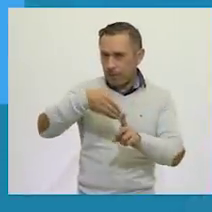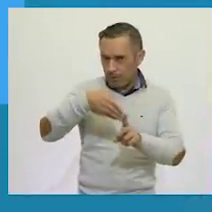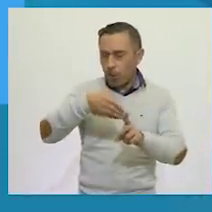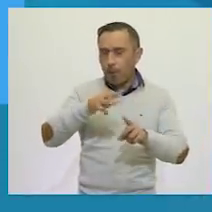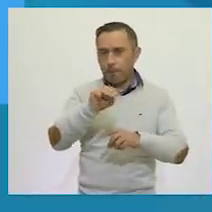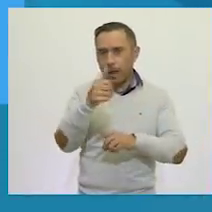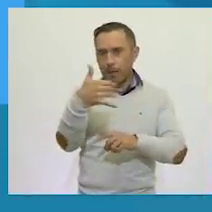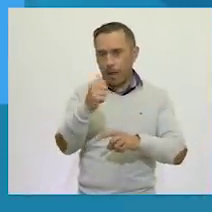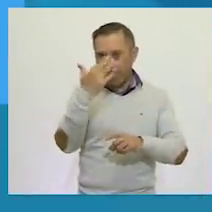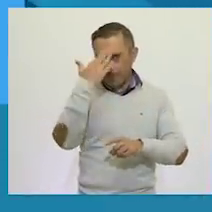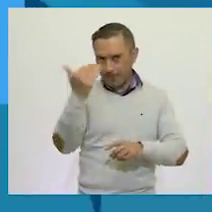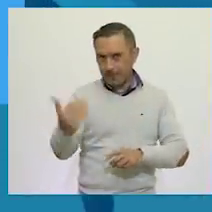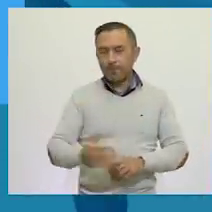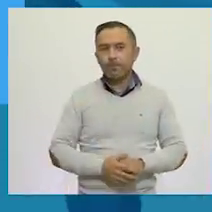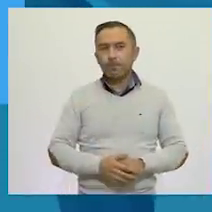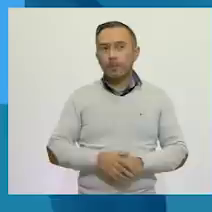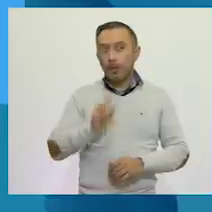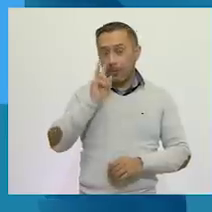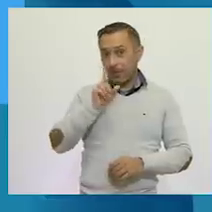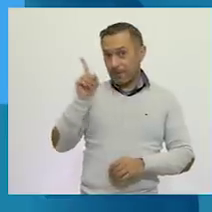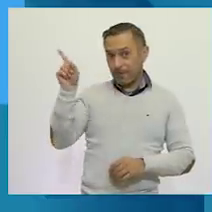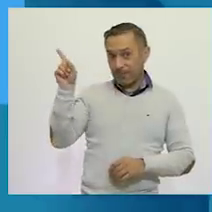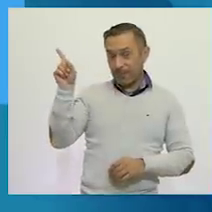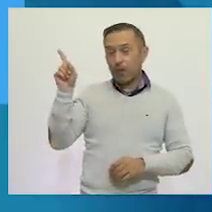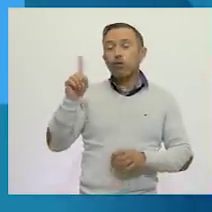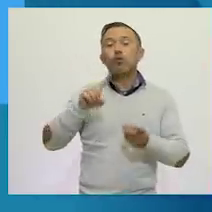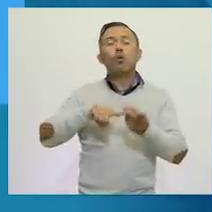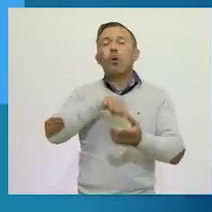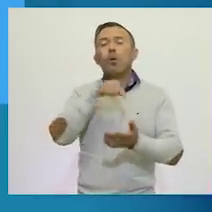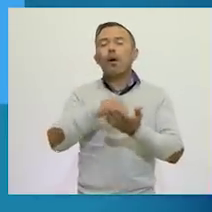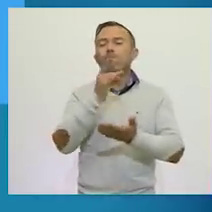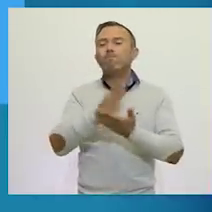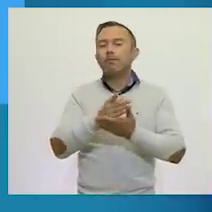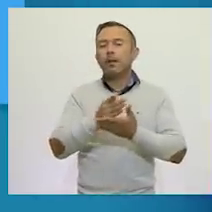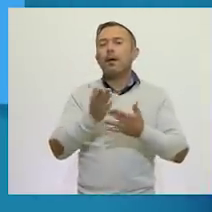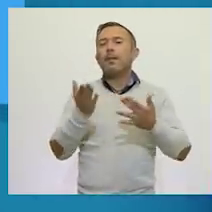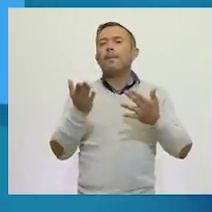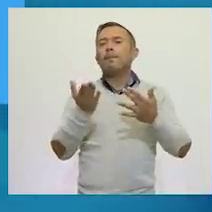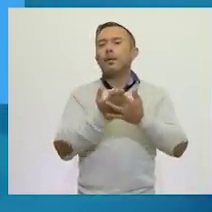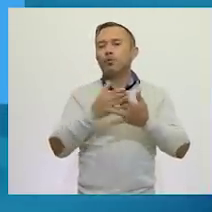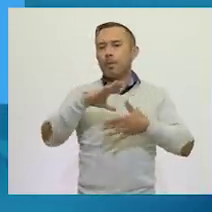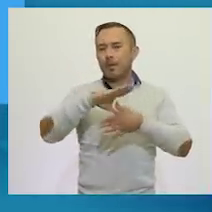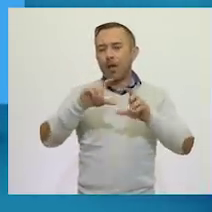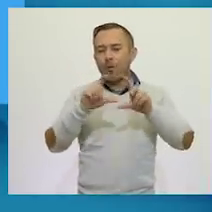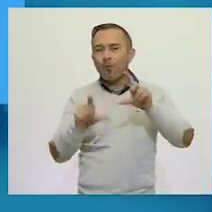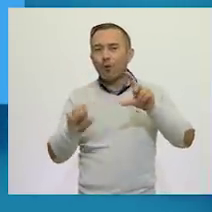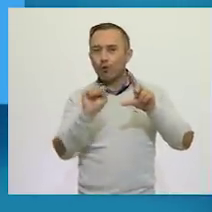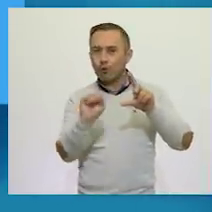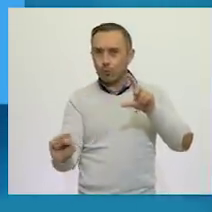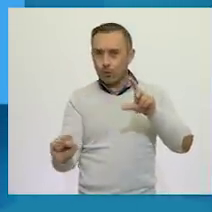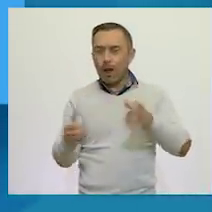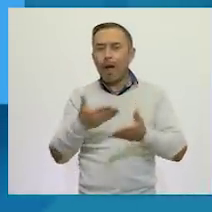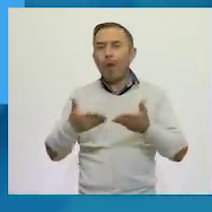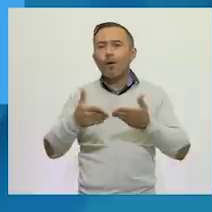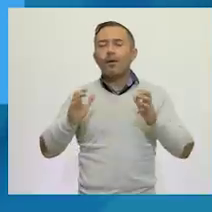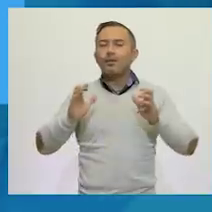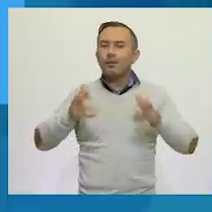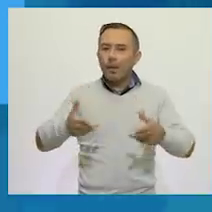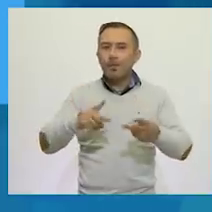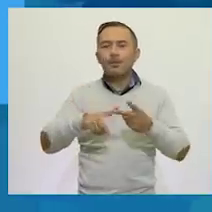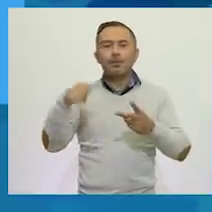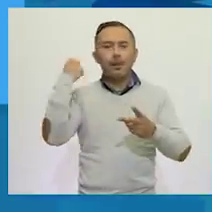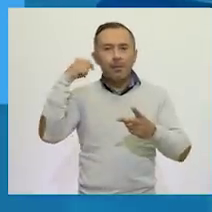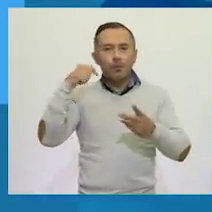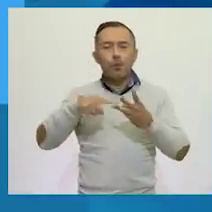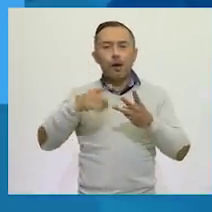Como vemos en la imagen, los mayas vivieron al sur de Mesoamérica, en los actuales estados de Chiapas, Tabasco,